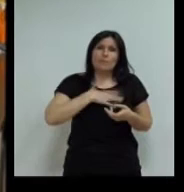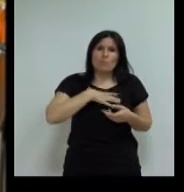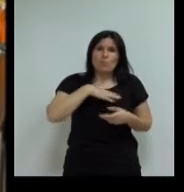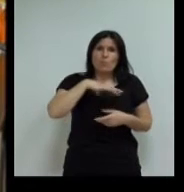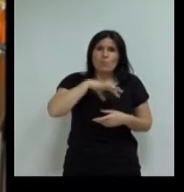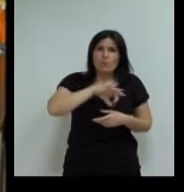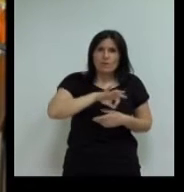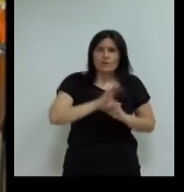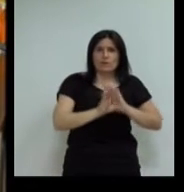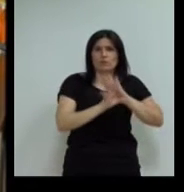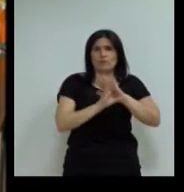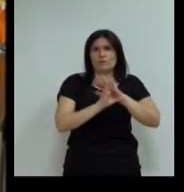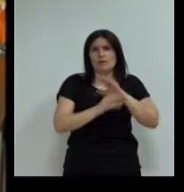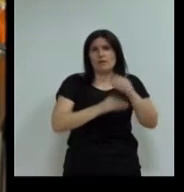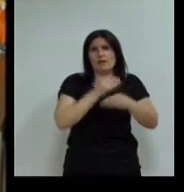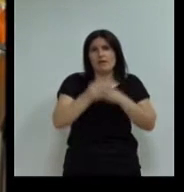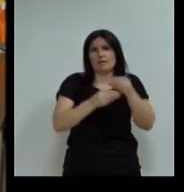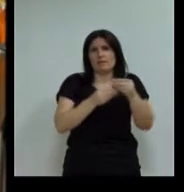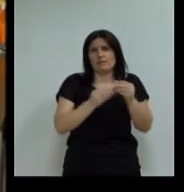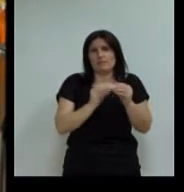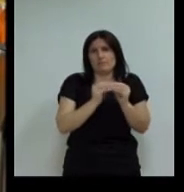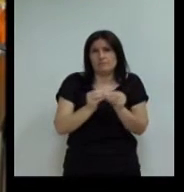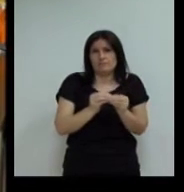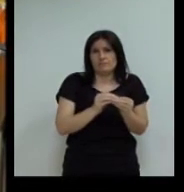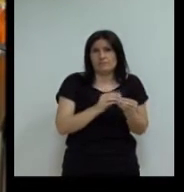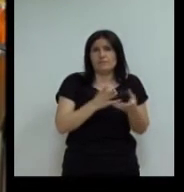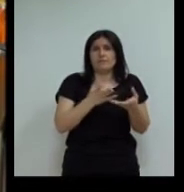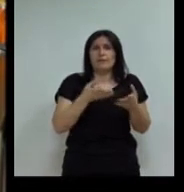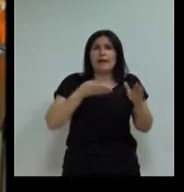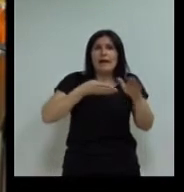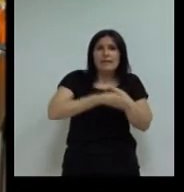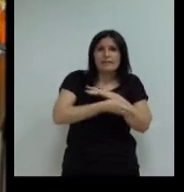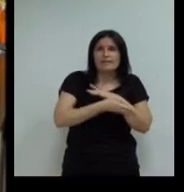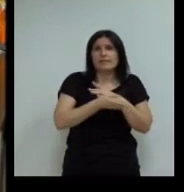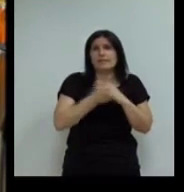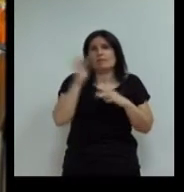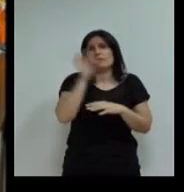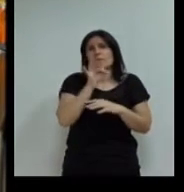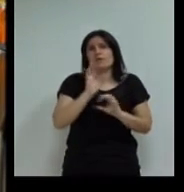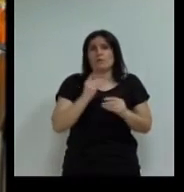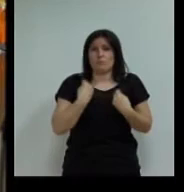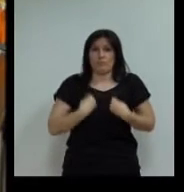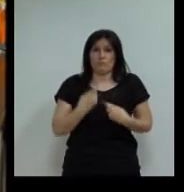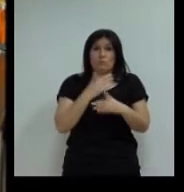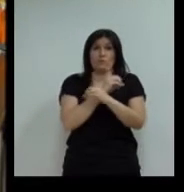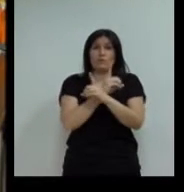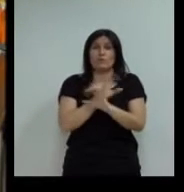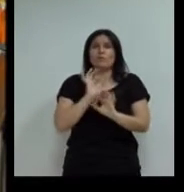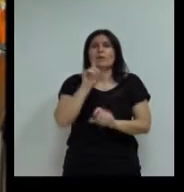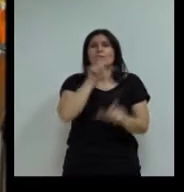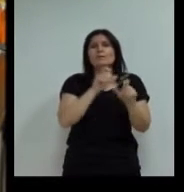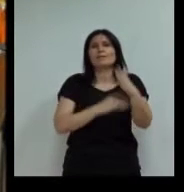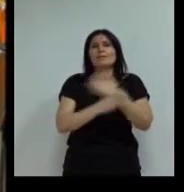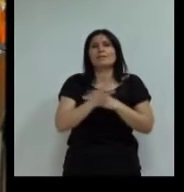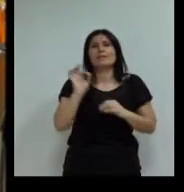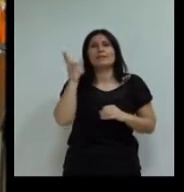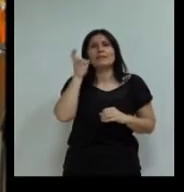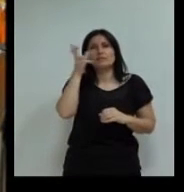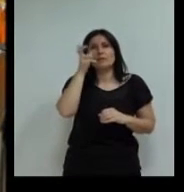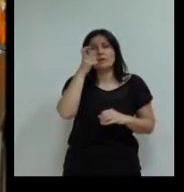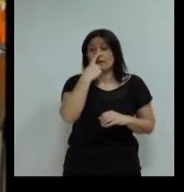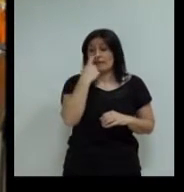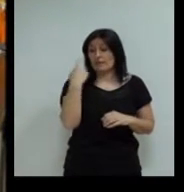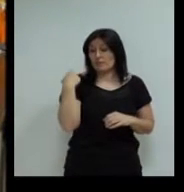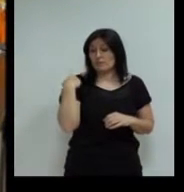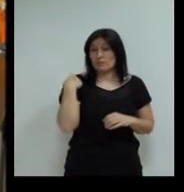pueda que se pueda acceder a la película desde el propio DVD de una persona con discapacidad sensorial. Desde el año pasado